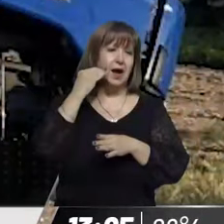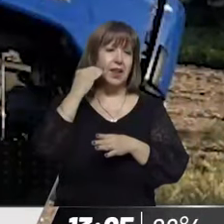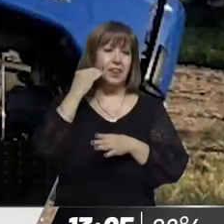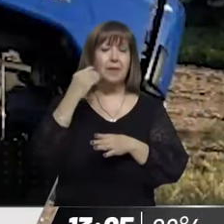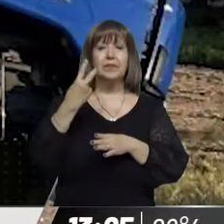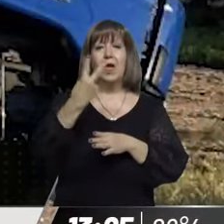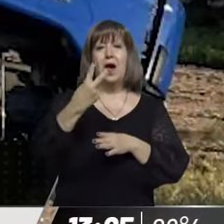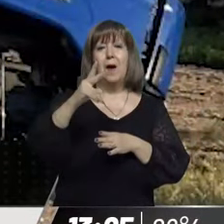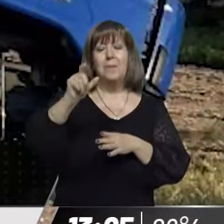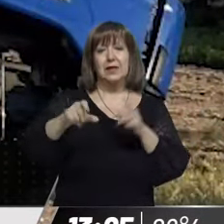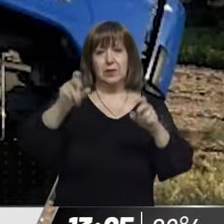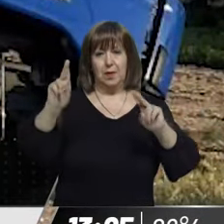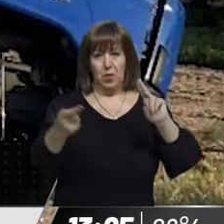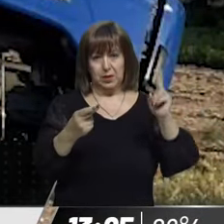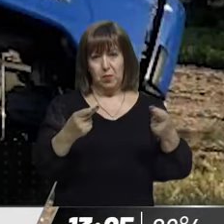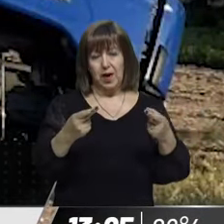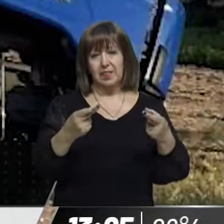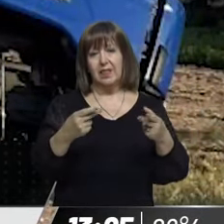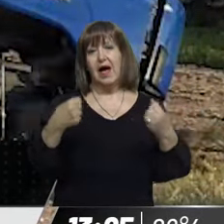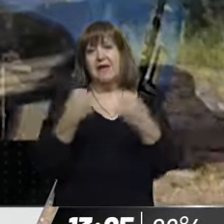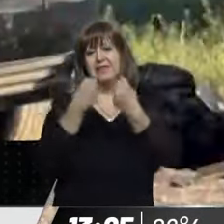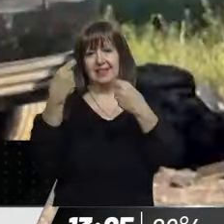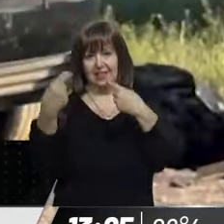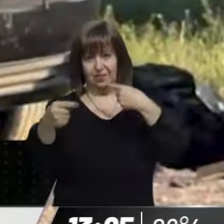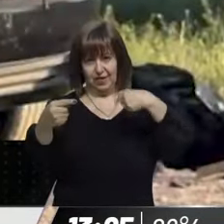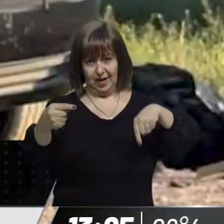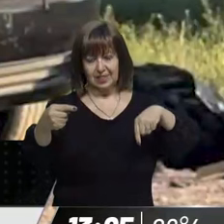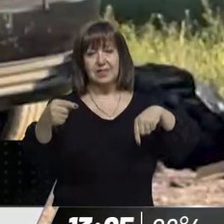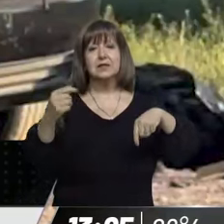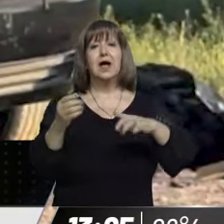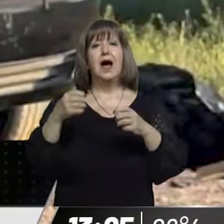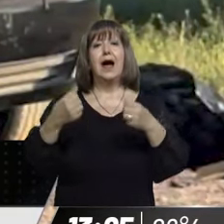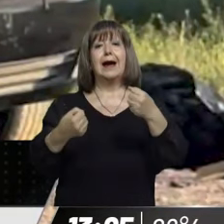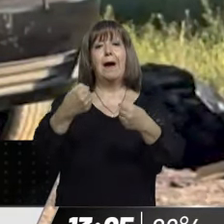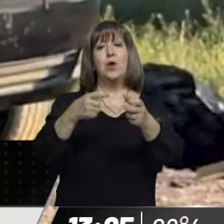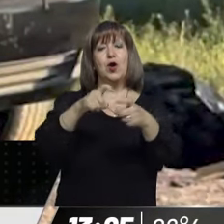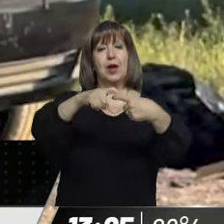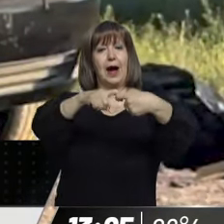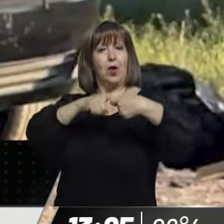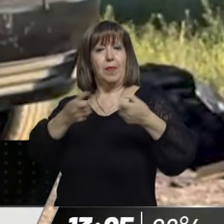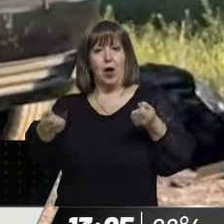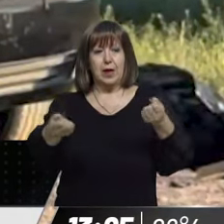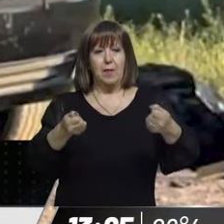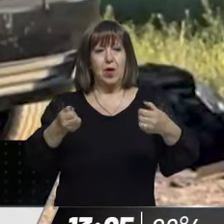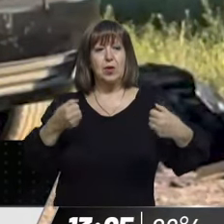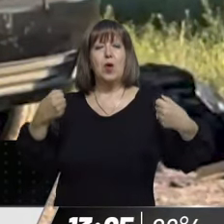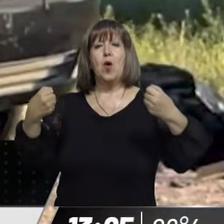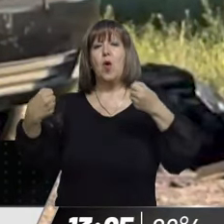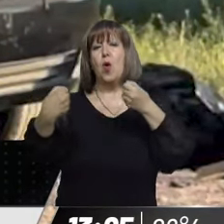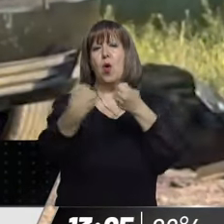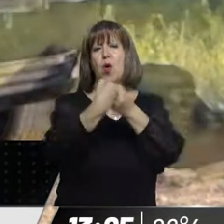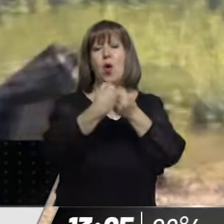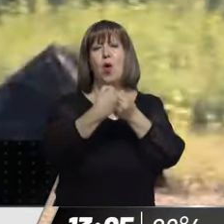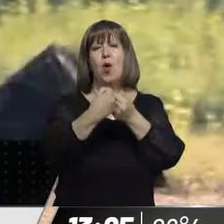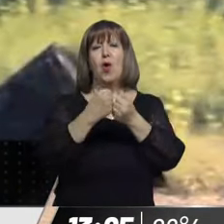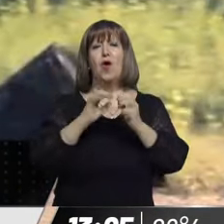con dos personas fallecidas en diferentes accidentes. Un camión con acoplado y un auto Fiat Palio negro chocaron de forma frontal.